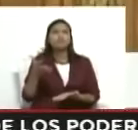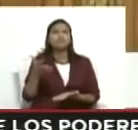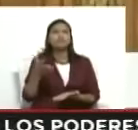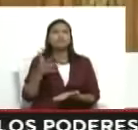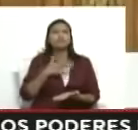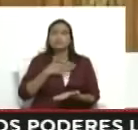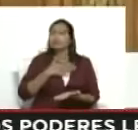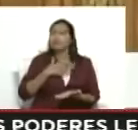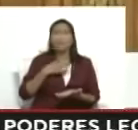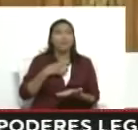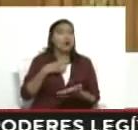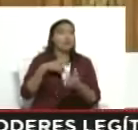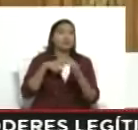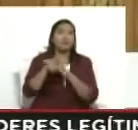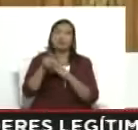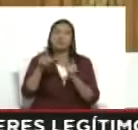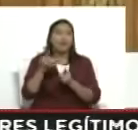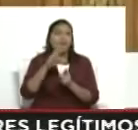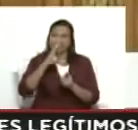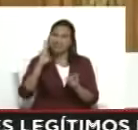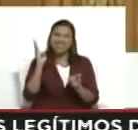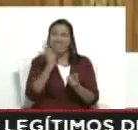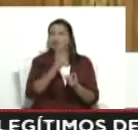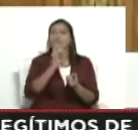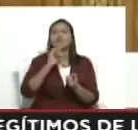ahí no puedo entrar, dale para Quinta Crespo, le digo yo.